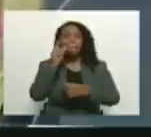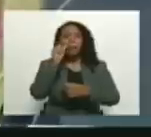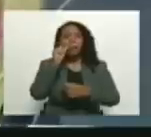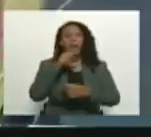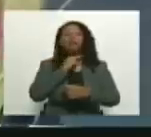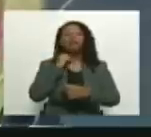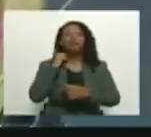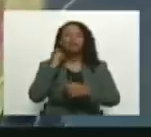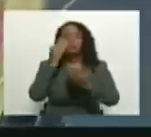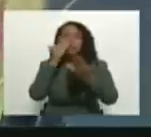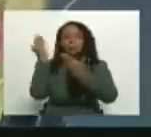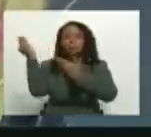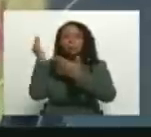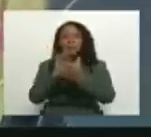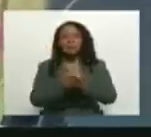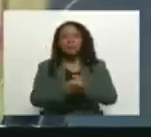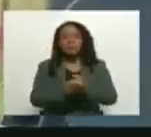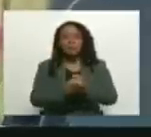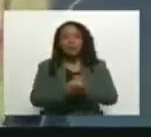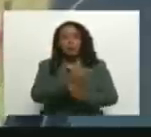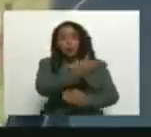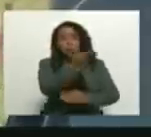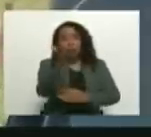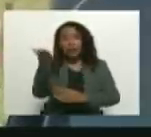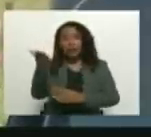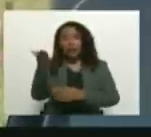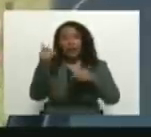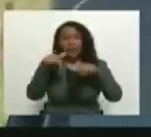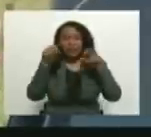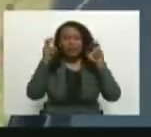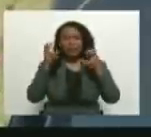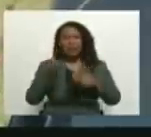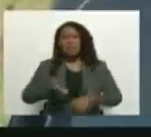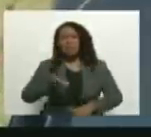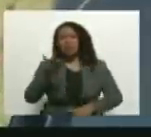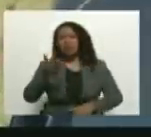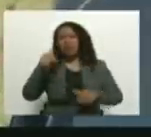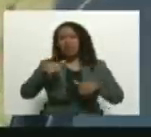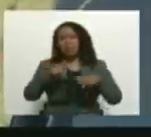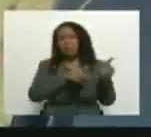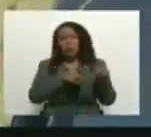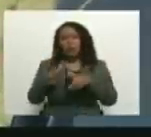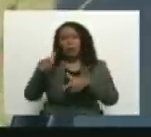Y están todos ustedes. Qué segmento tan bonito, ¿verdad? Que